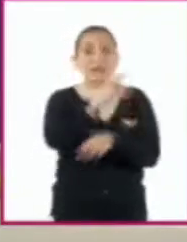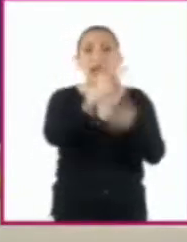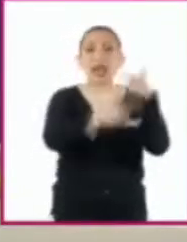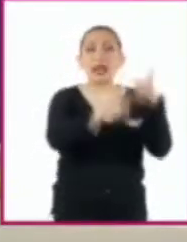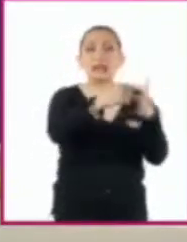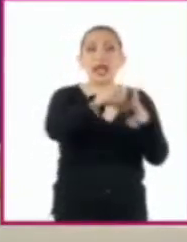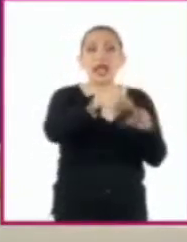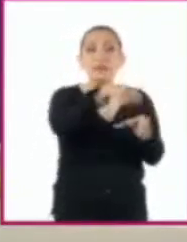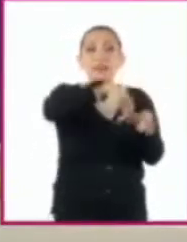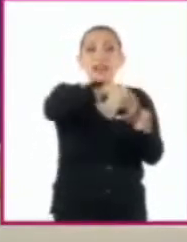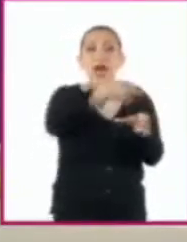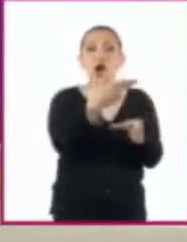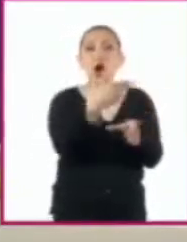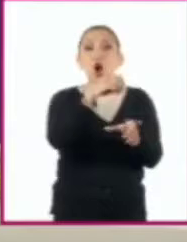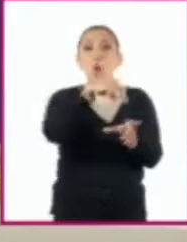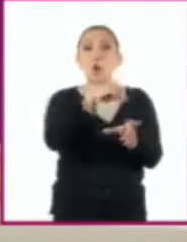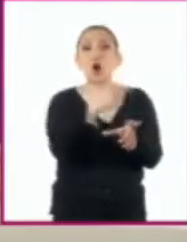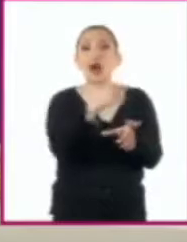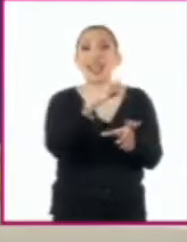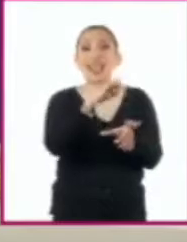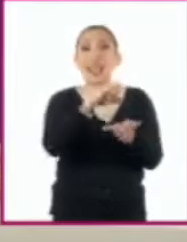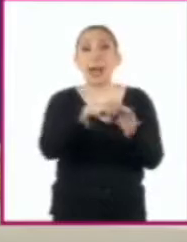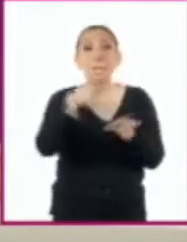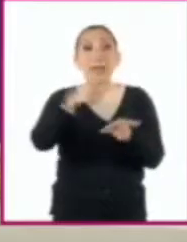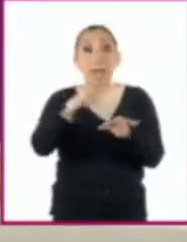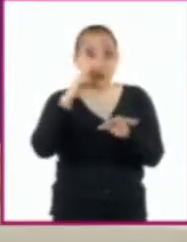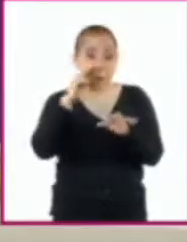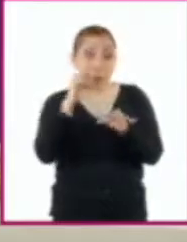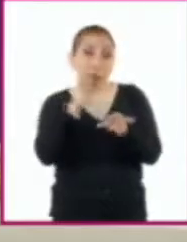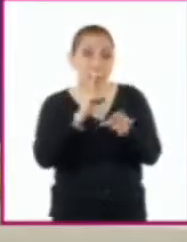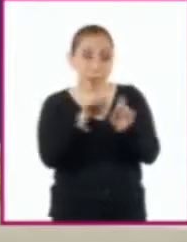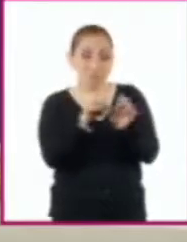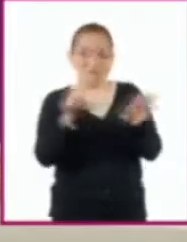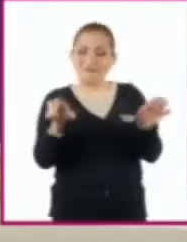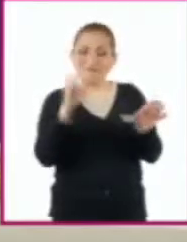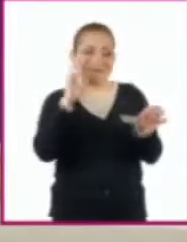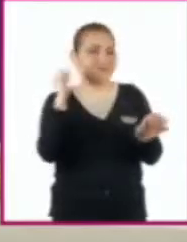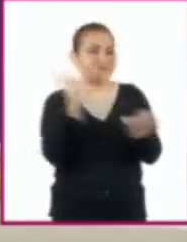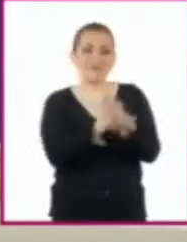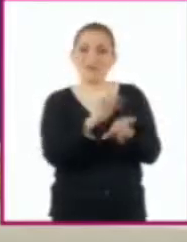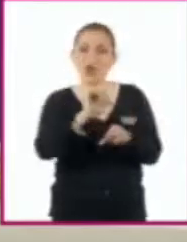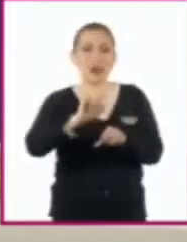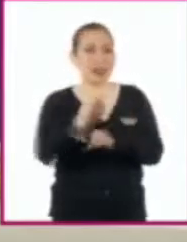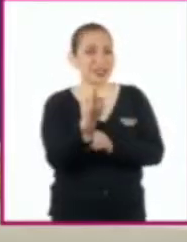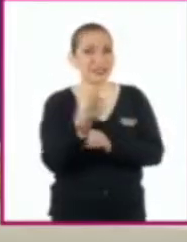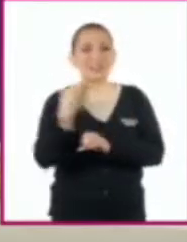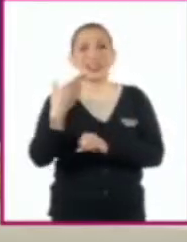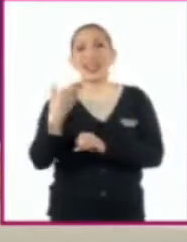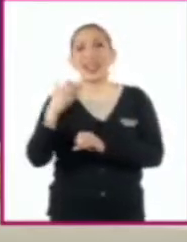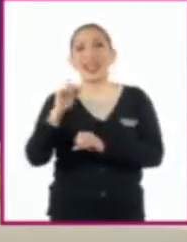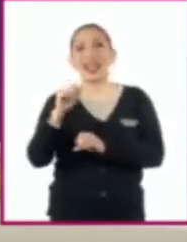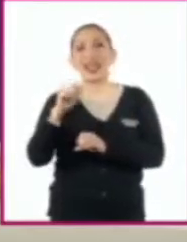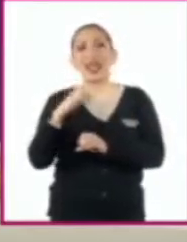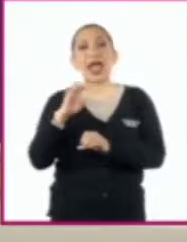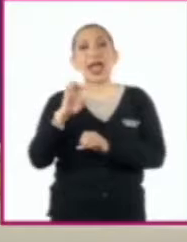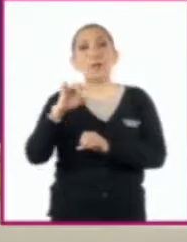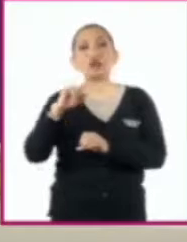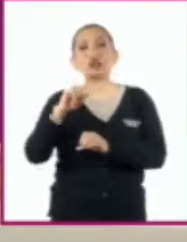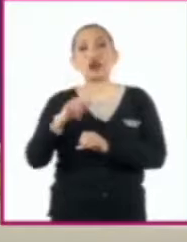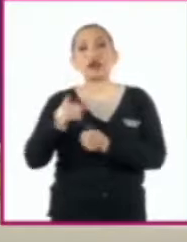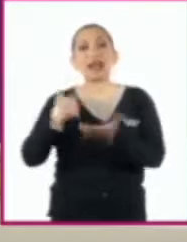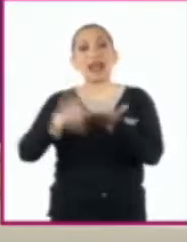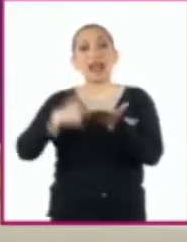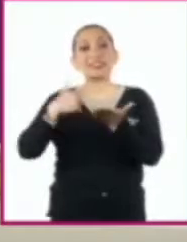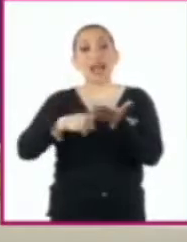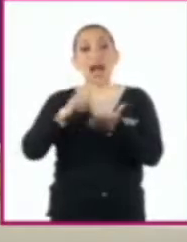leche es una mezcla homogénea. Sin embargo, con estas demostraciones nos percatamos de que es una emulsión de grasa en